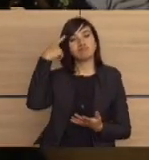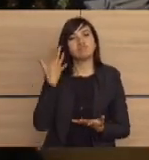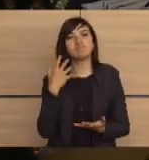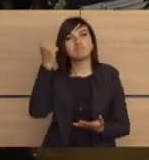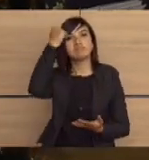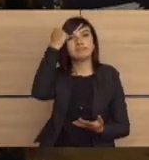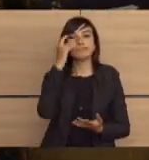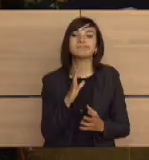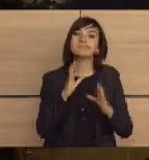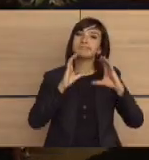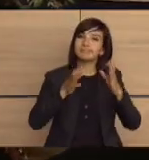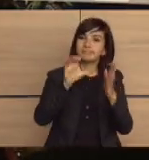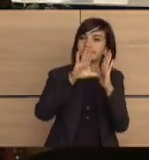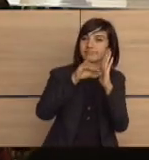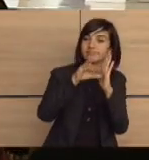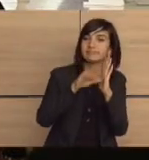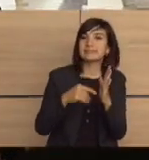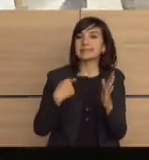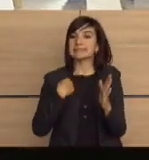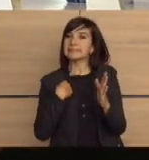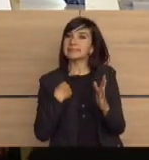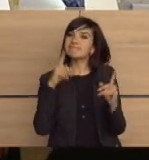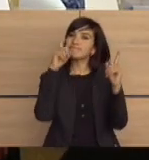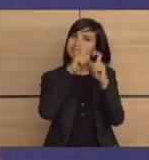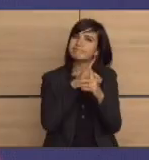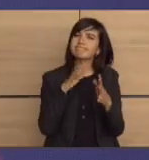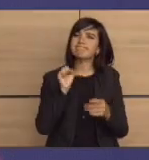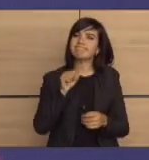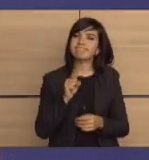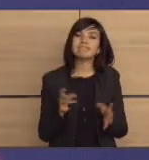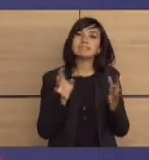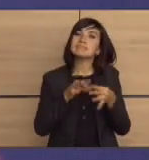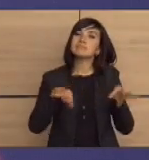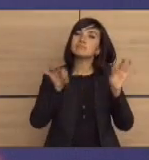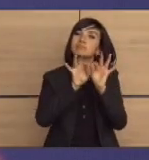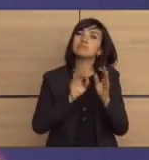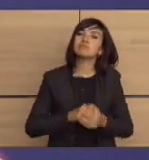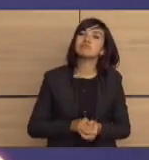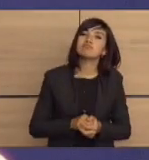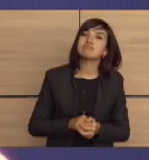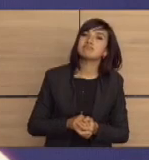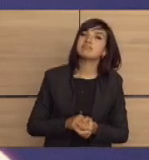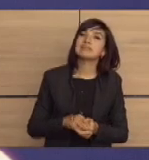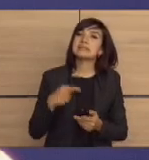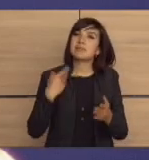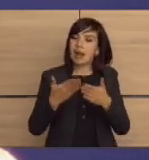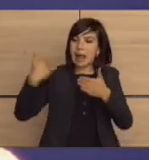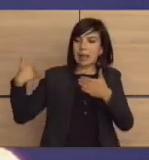aula, considero que es muy importante darle una mirada a la manera como se ha venido enseñando la